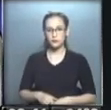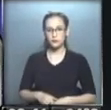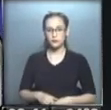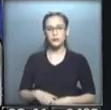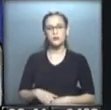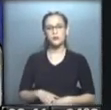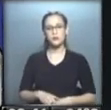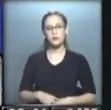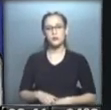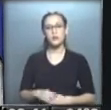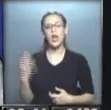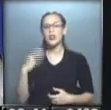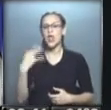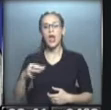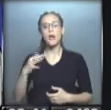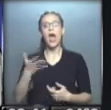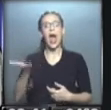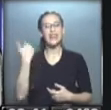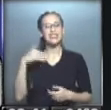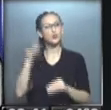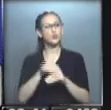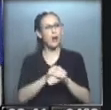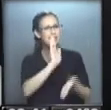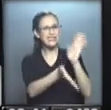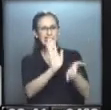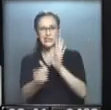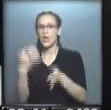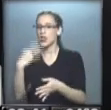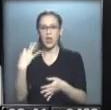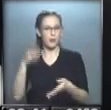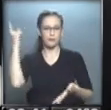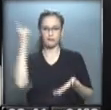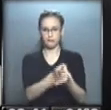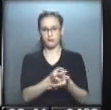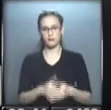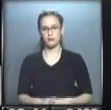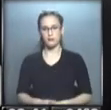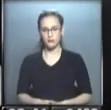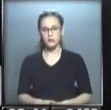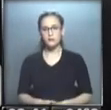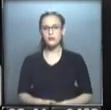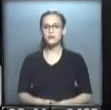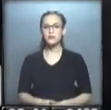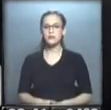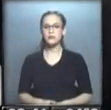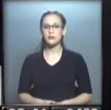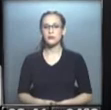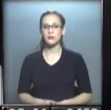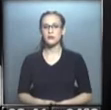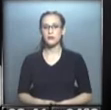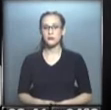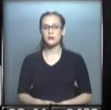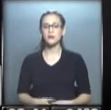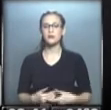estado implicados dentro de sus partidos en la dictadura militar. Michelle Bachelet, a quien las encuestas dan como favorita para las